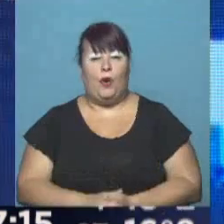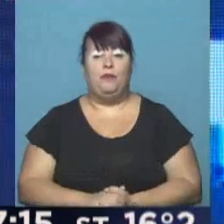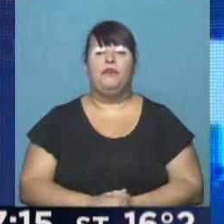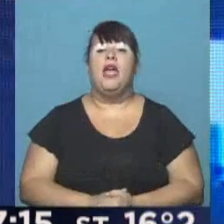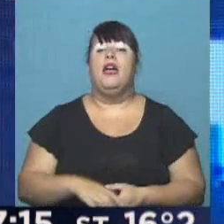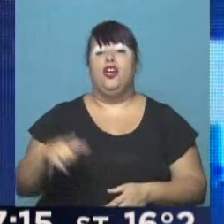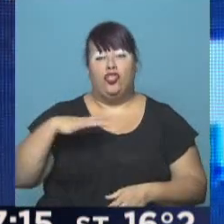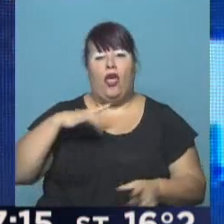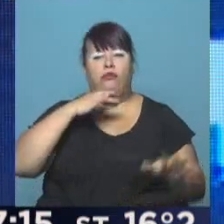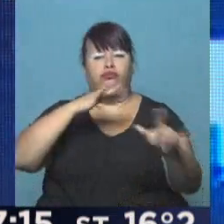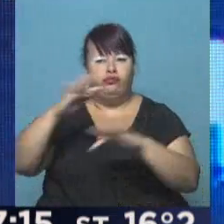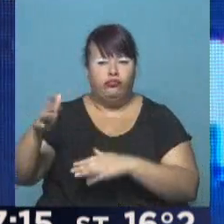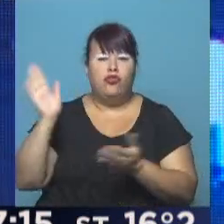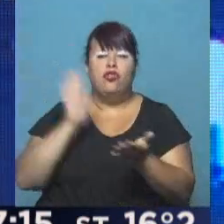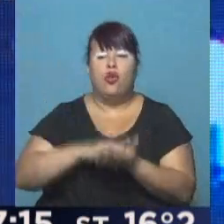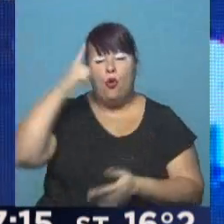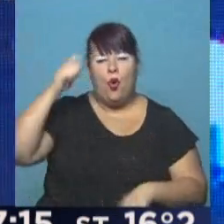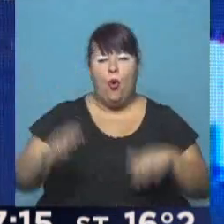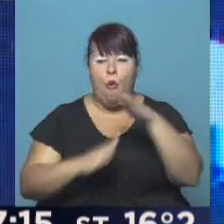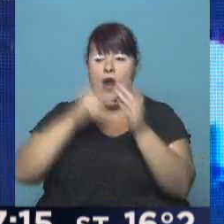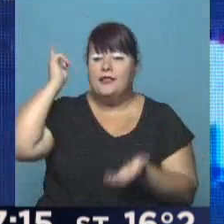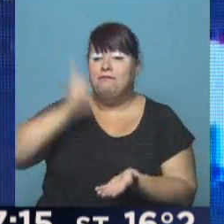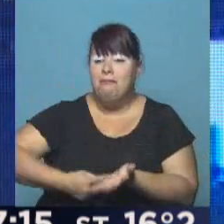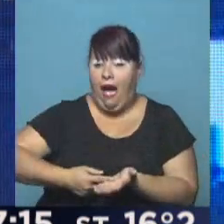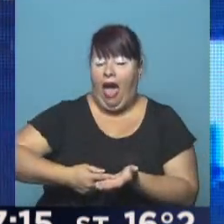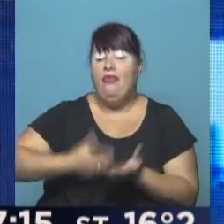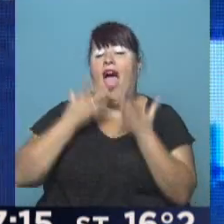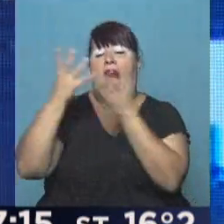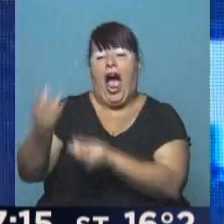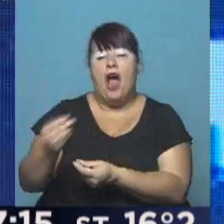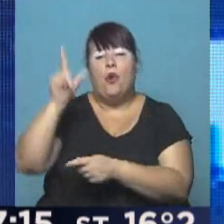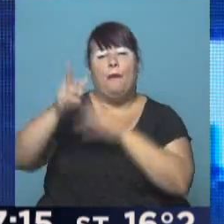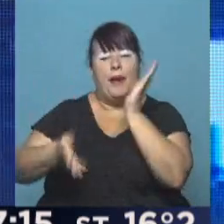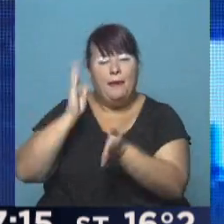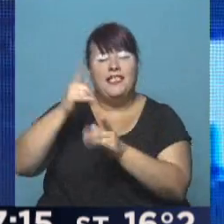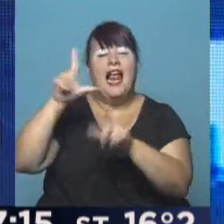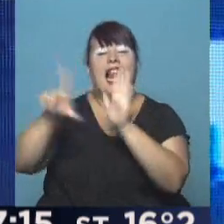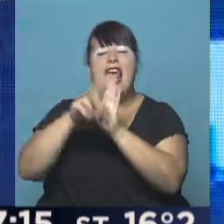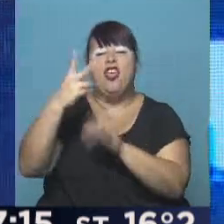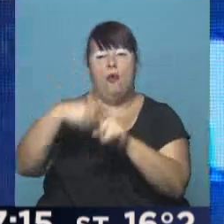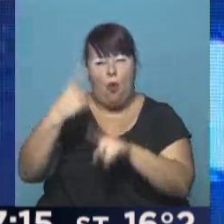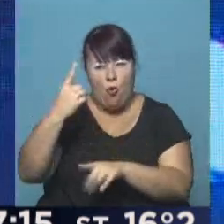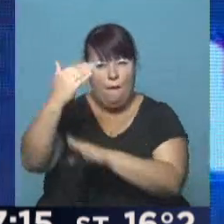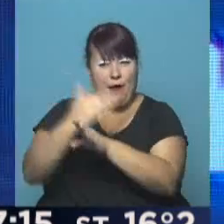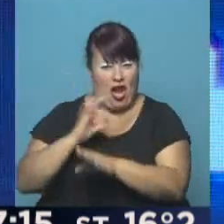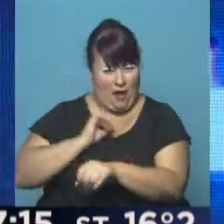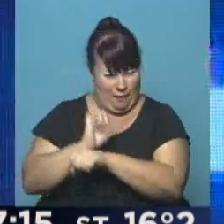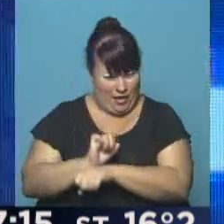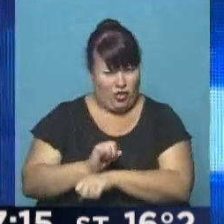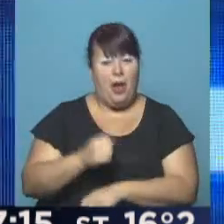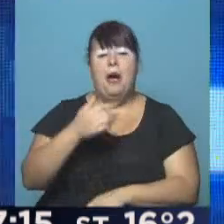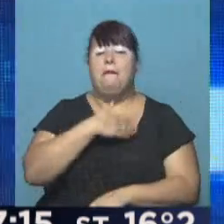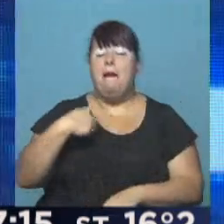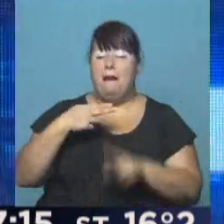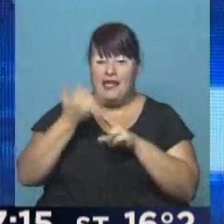continúa las repercusiones luego de la decisión de la corte suprema de justicia de beneficiar a un represor con la ley del 2 x 1 madres de plaza de mayo luego